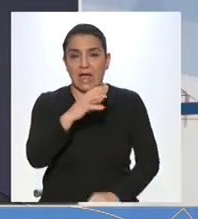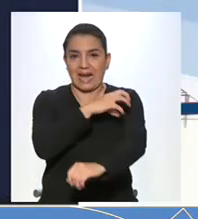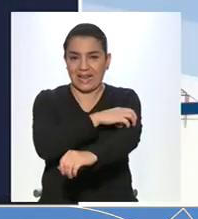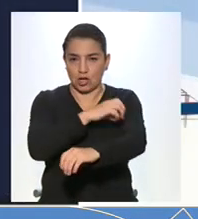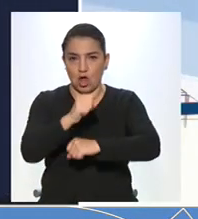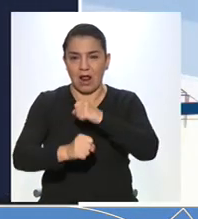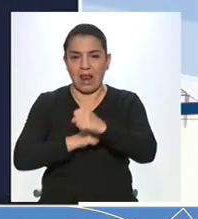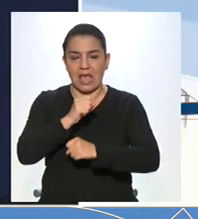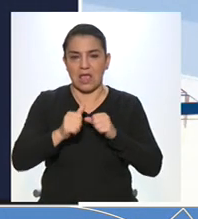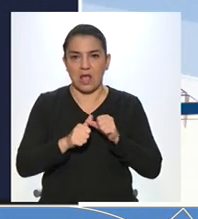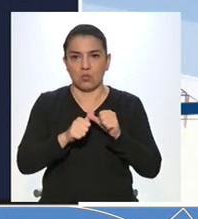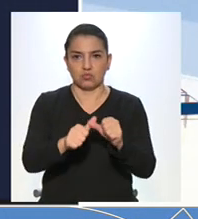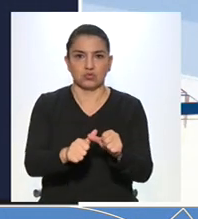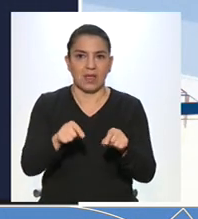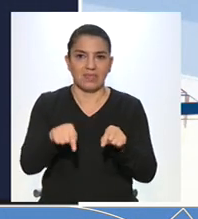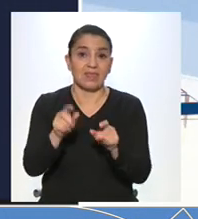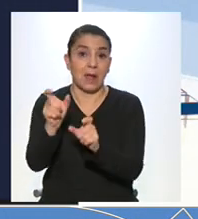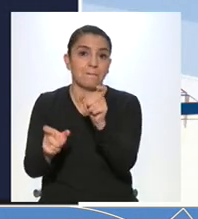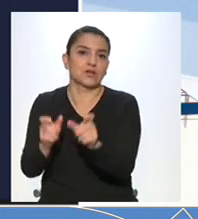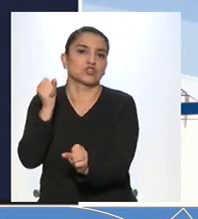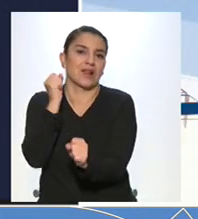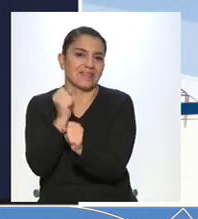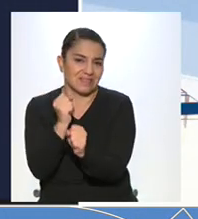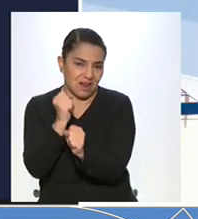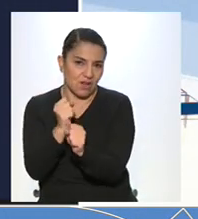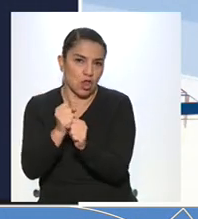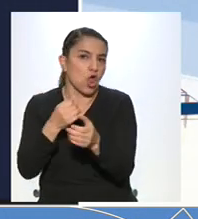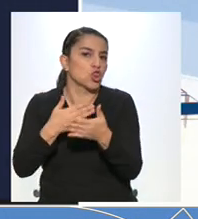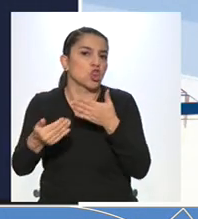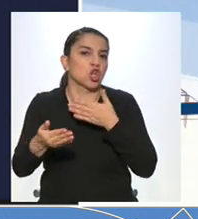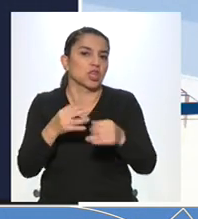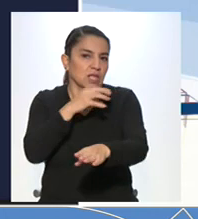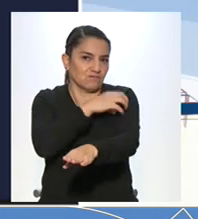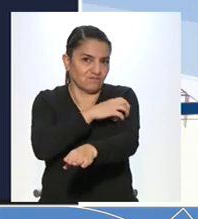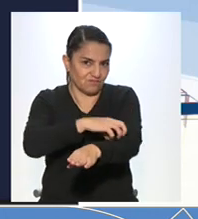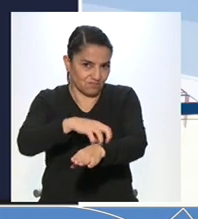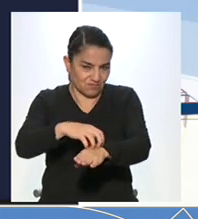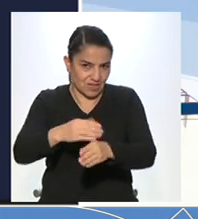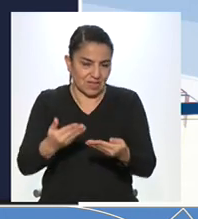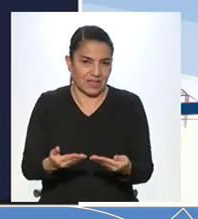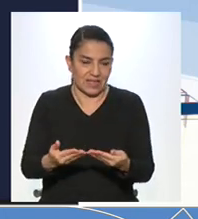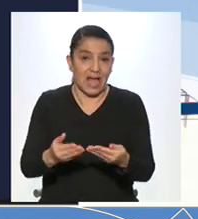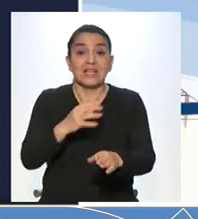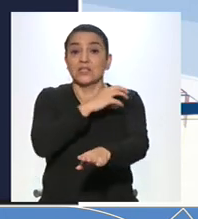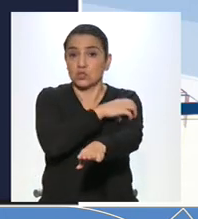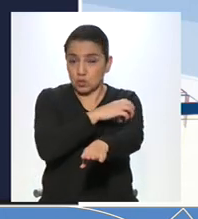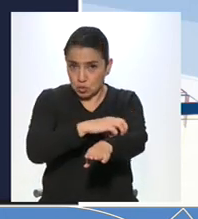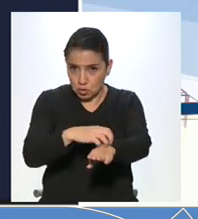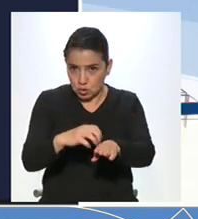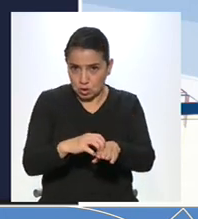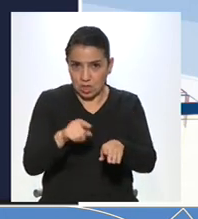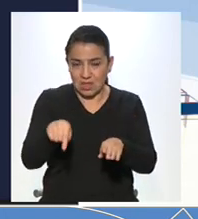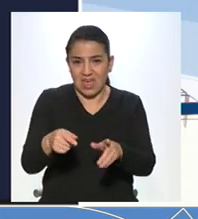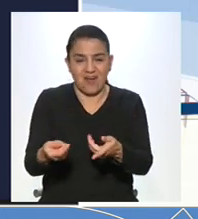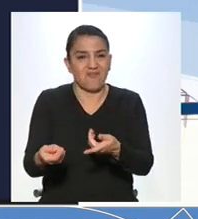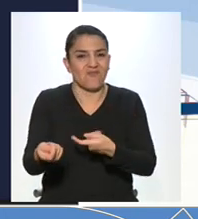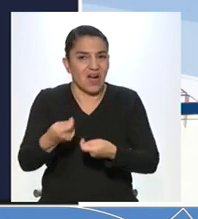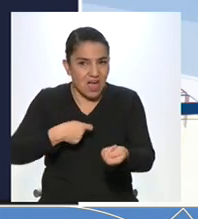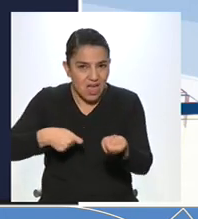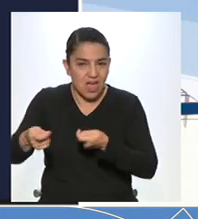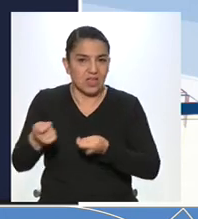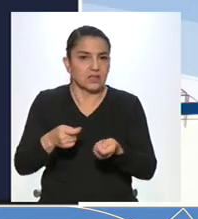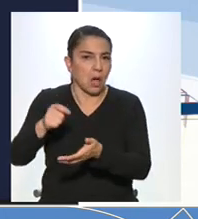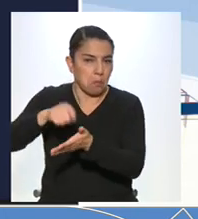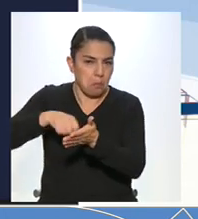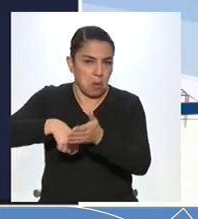del lugar de residencia de los trabajadores de una unidad económica. Así, la distribución territorial que resulta de asignar las ventas de las firmas en